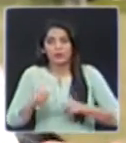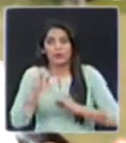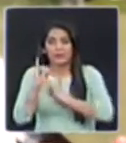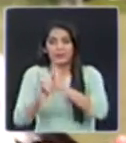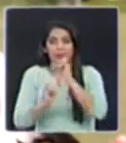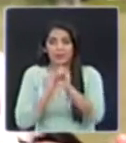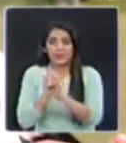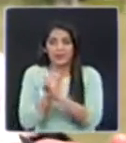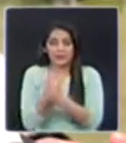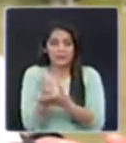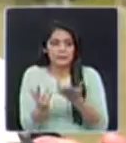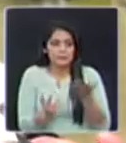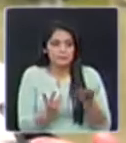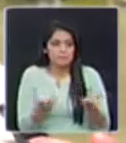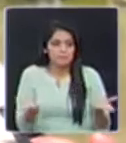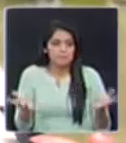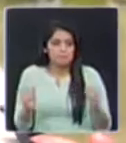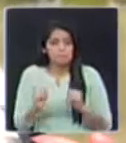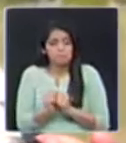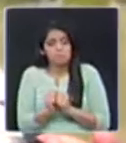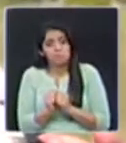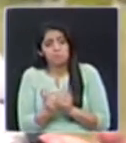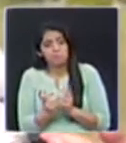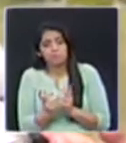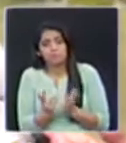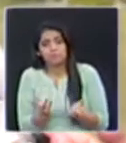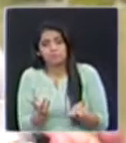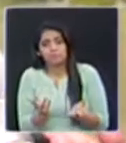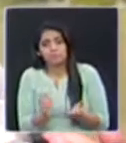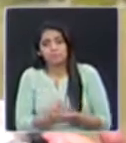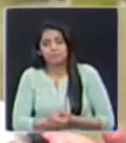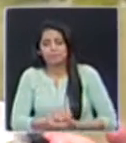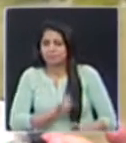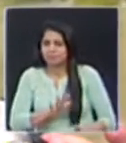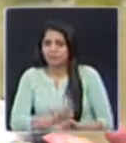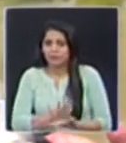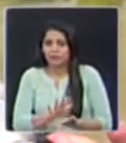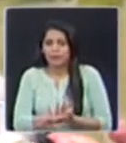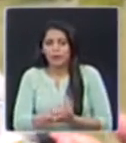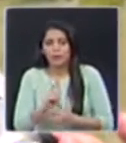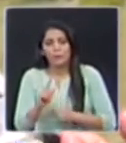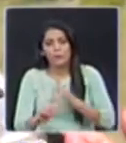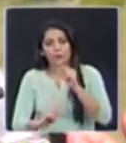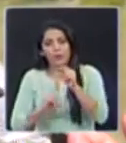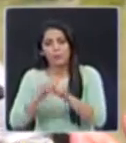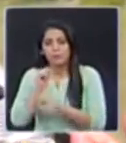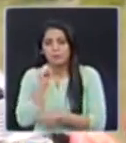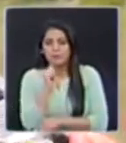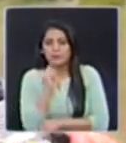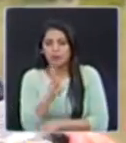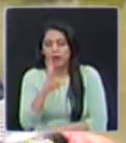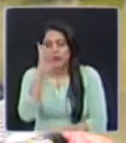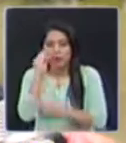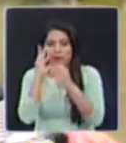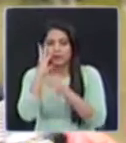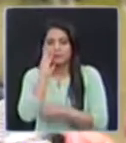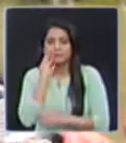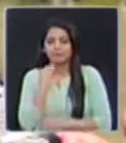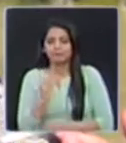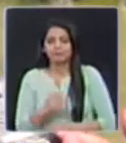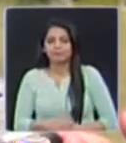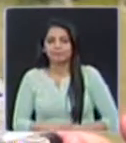más. Y lógicamente son las primeras armas y como toda experiencia la tienen que ir haciendo ellos mismos, no se la podemos transmitir.